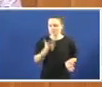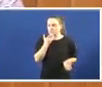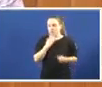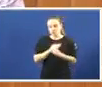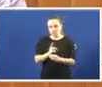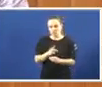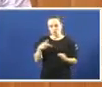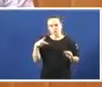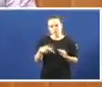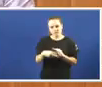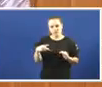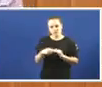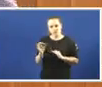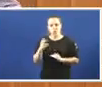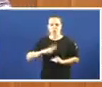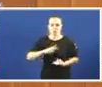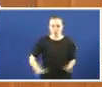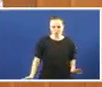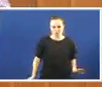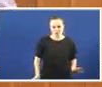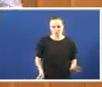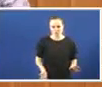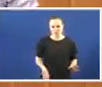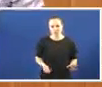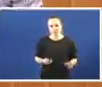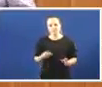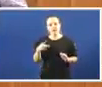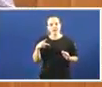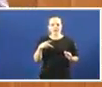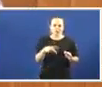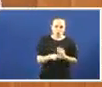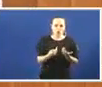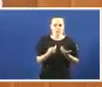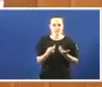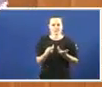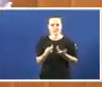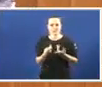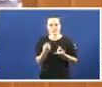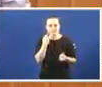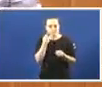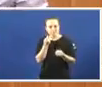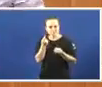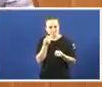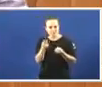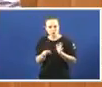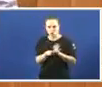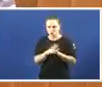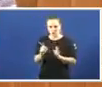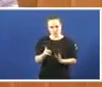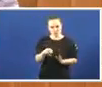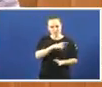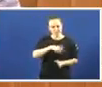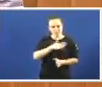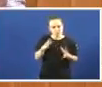ou débeda. Fronte á resignación, os recortes, o axuste permanente, nos demandamos unha posición